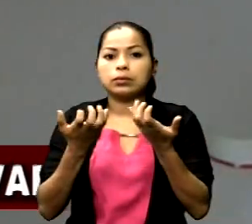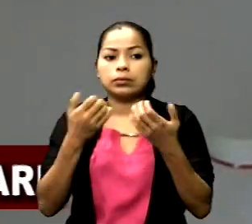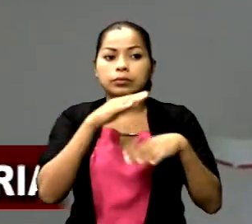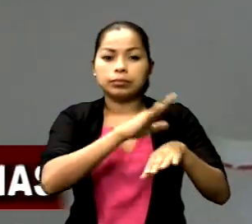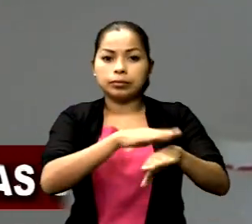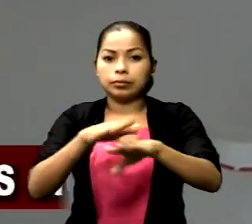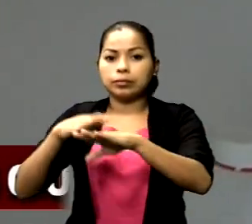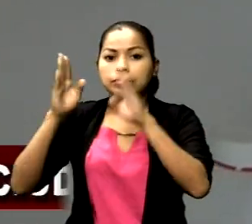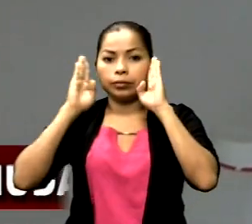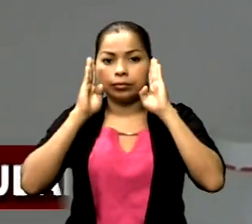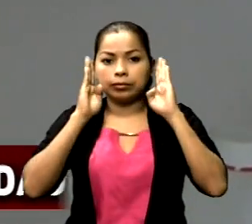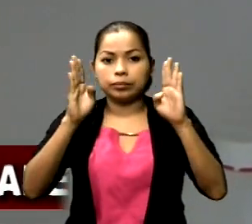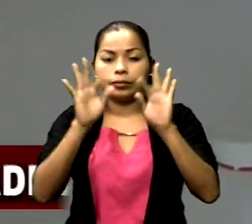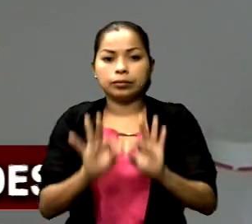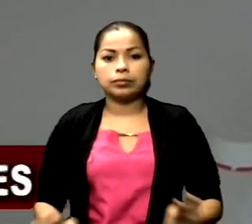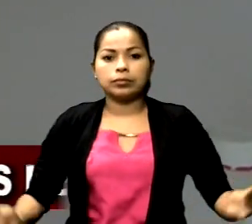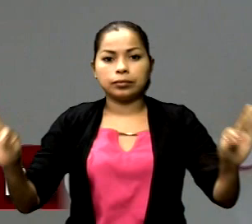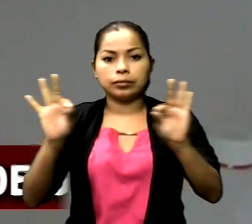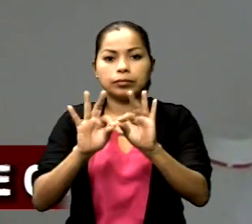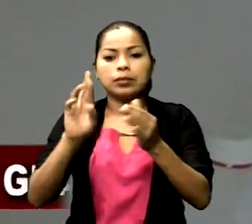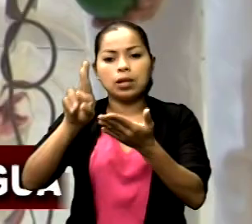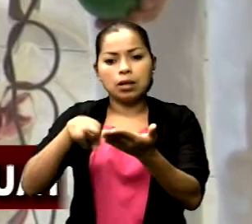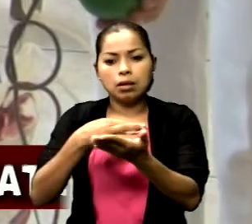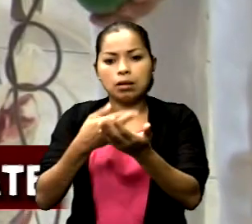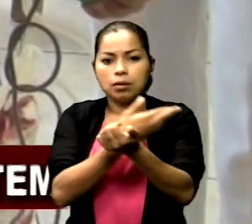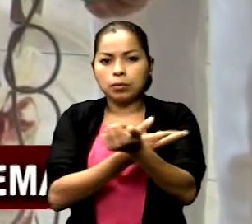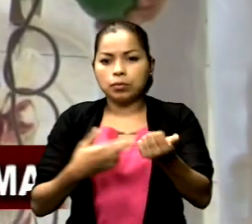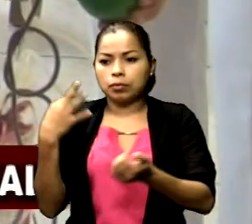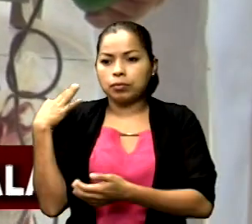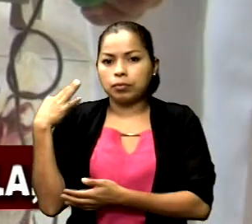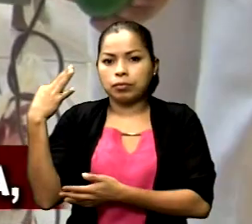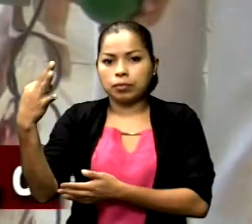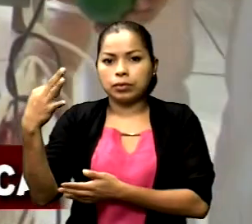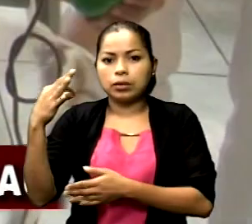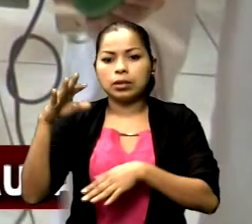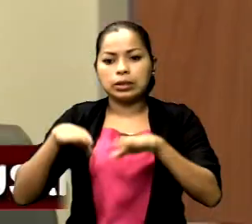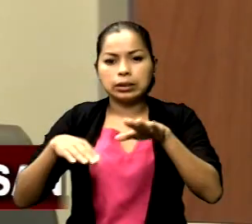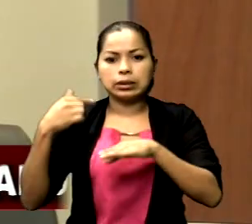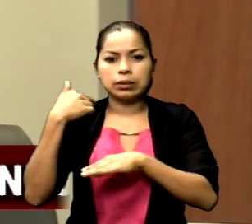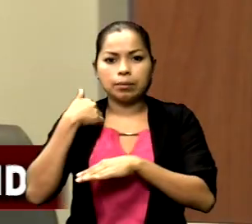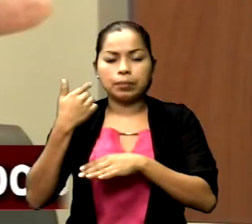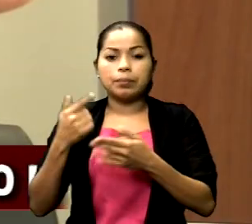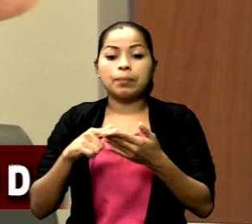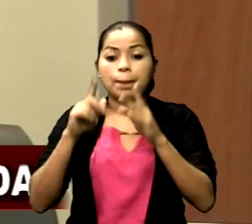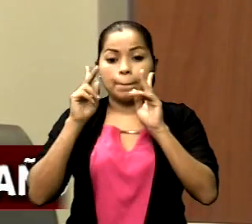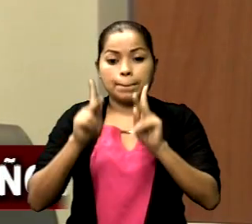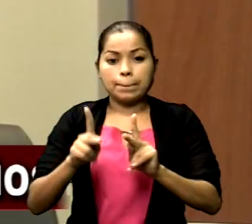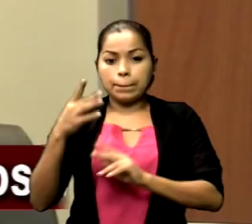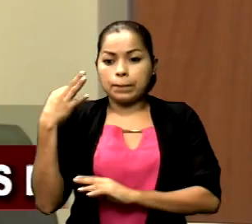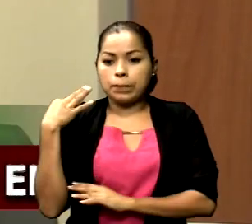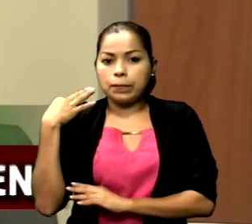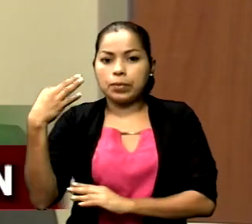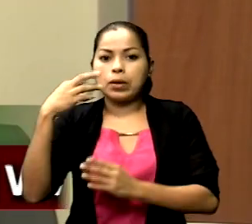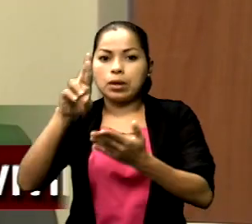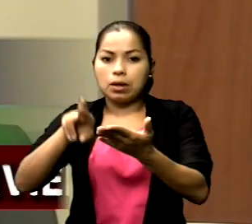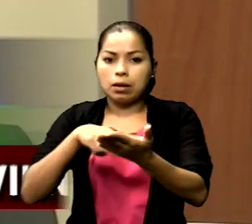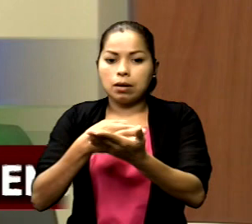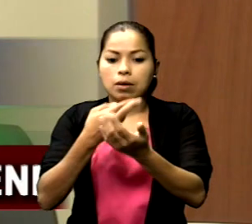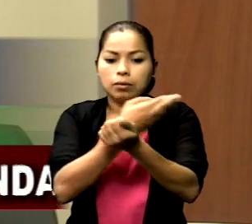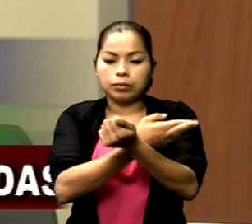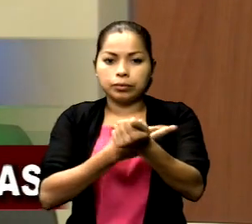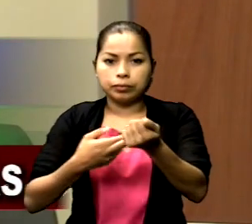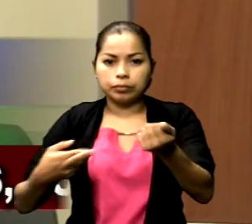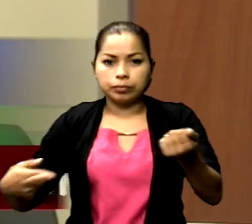la atención sobre la importancia de la donación voluntaria y regular. El donante voluntario